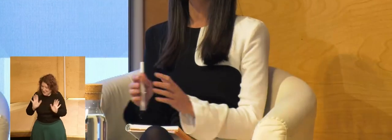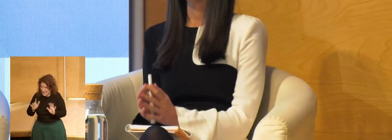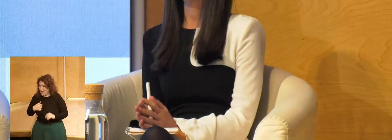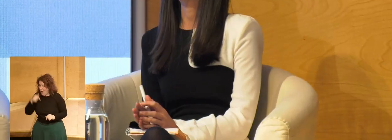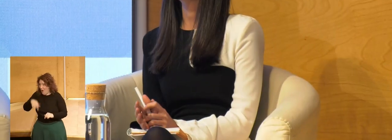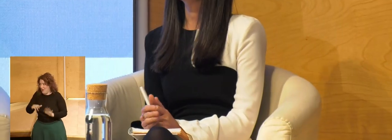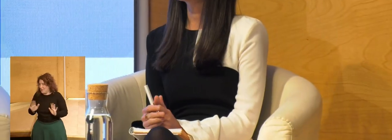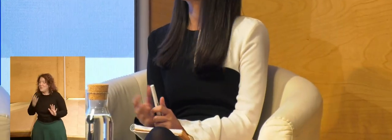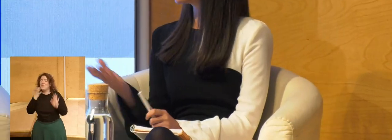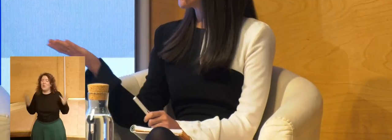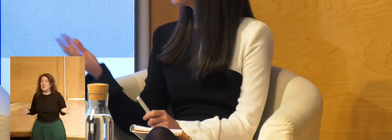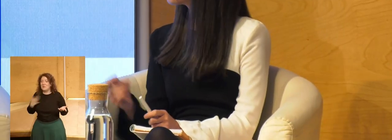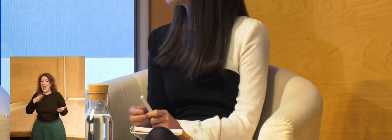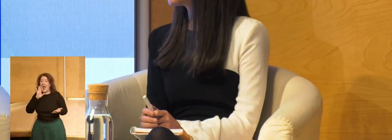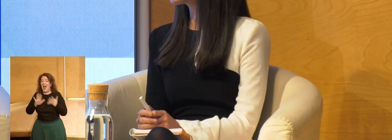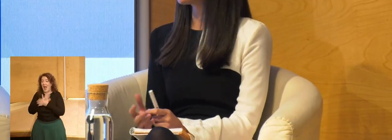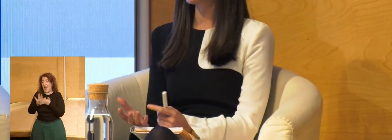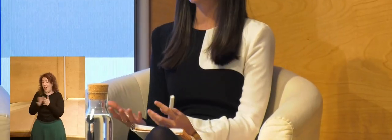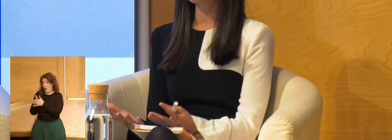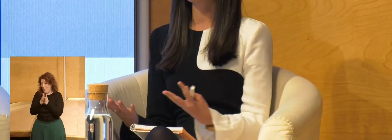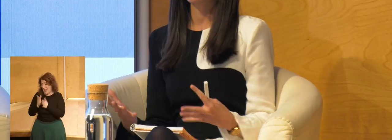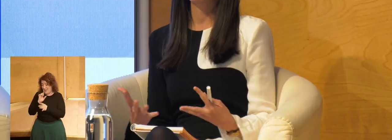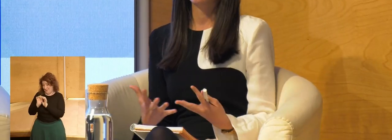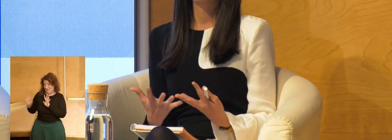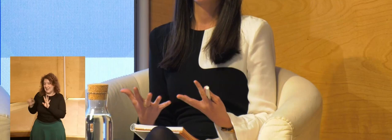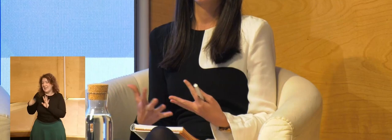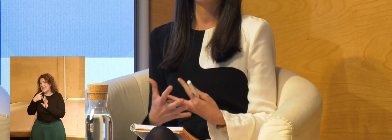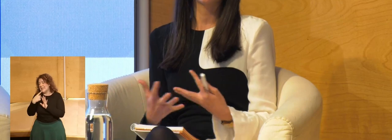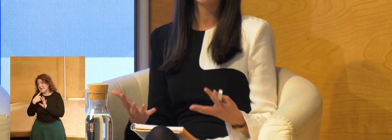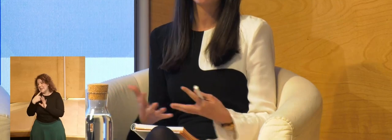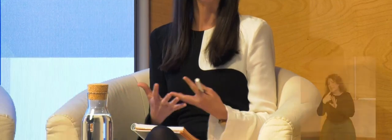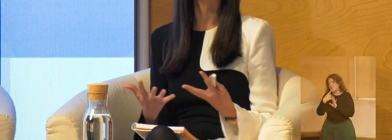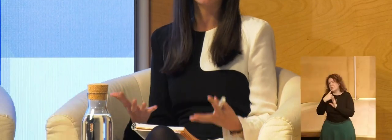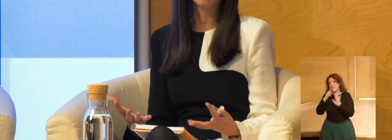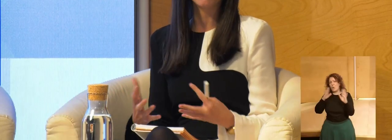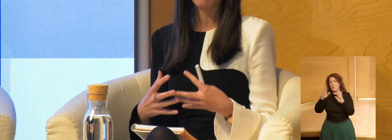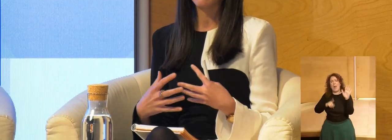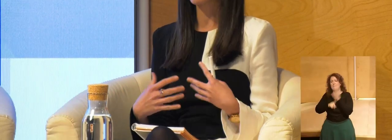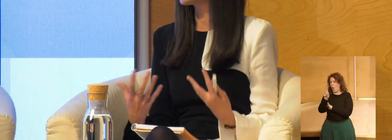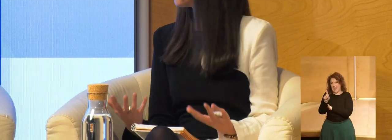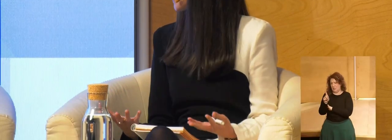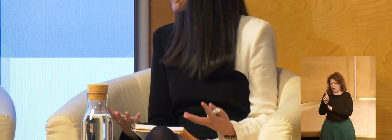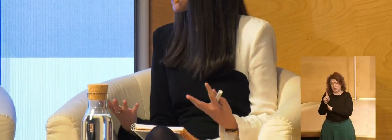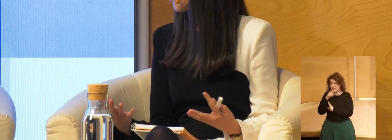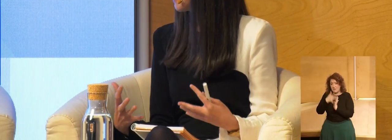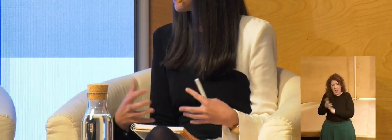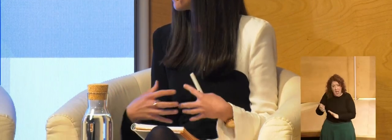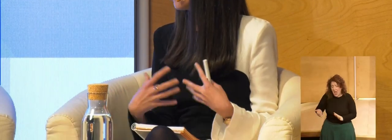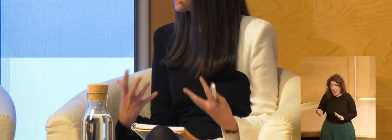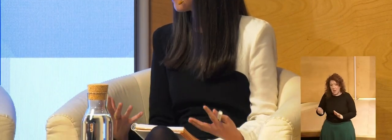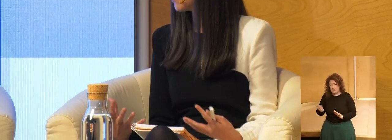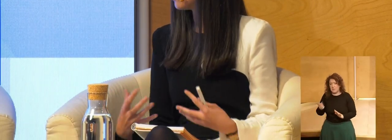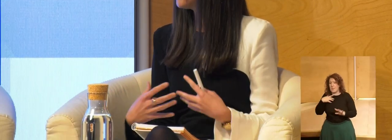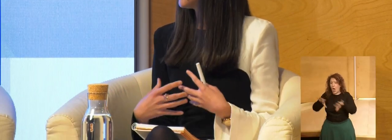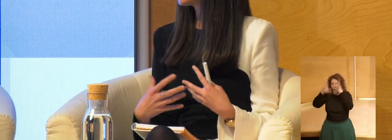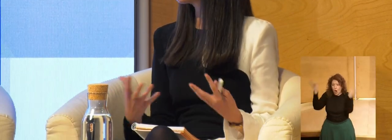ocurrido bien yo creo que como comentaban los compañeros obviamente vivimos en una época de progreso sin parangón es decir las oportunidades que hay hoy en día